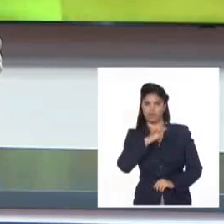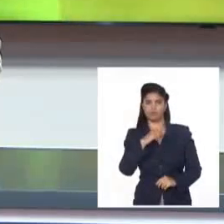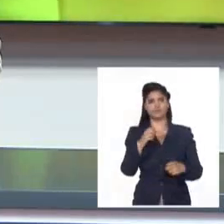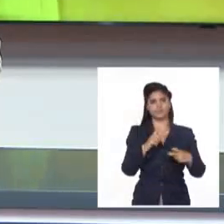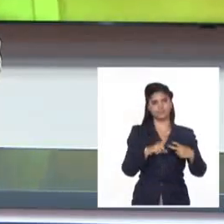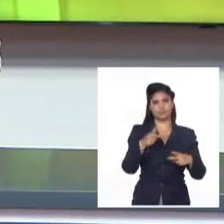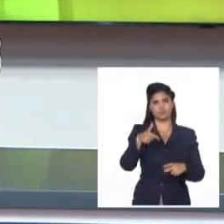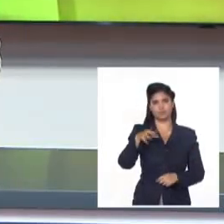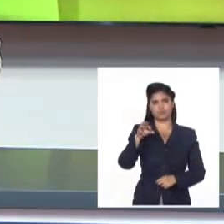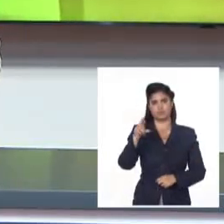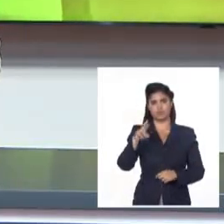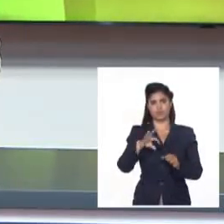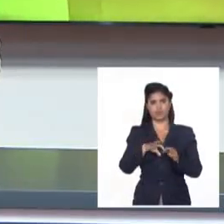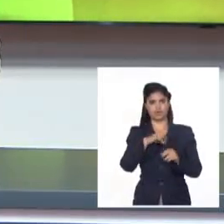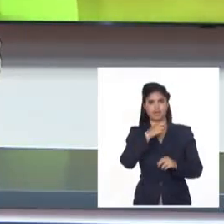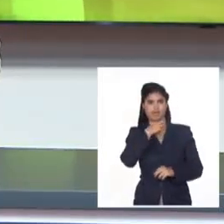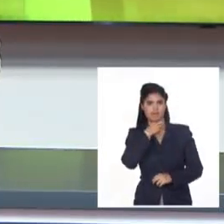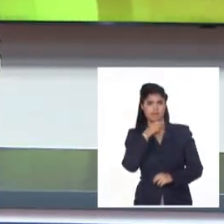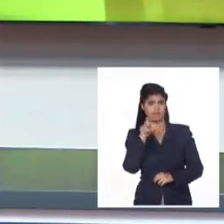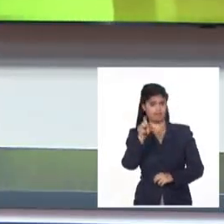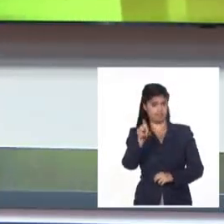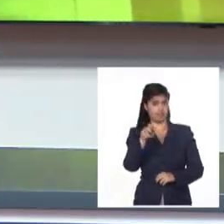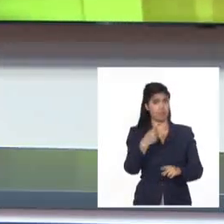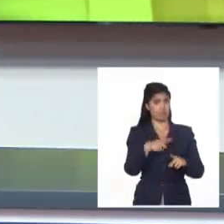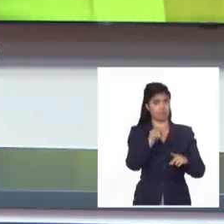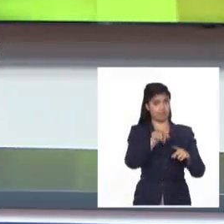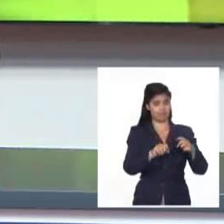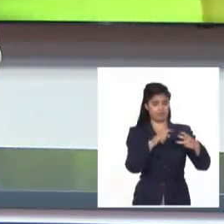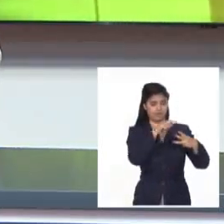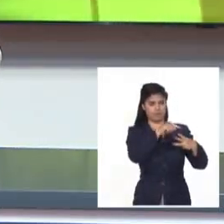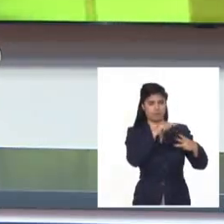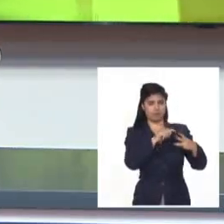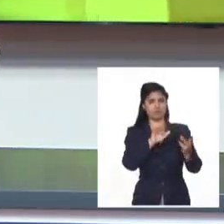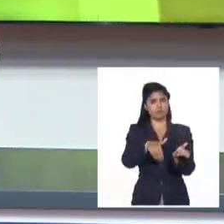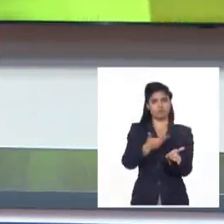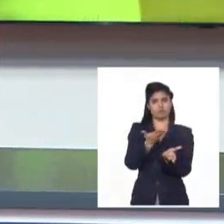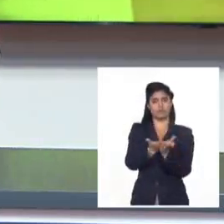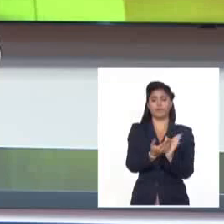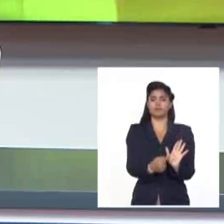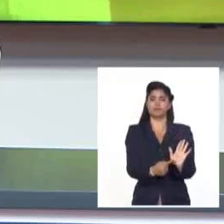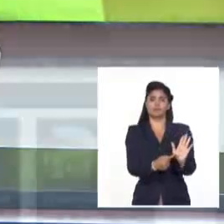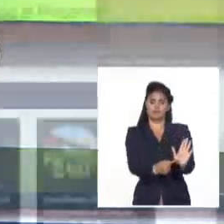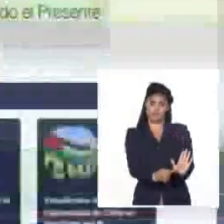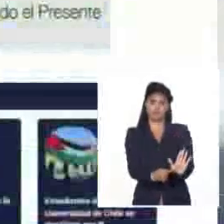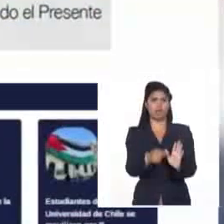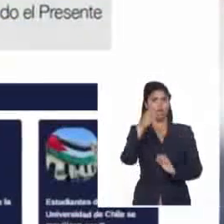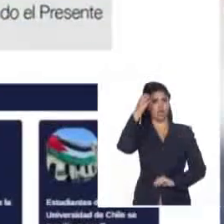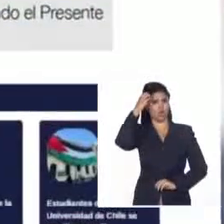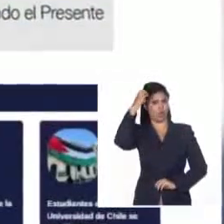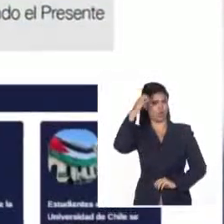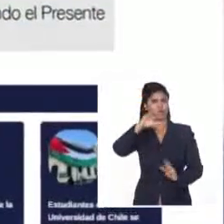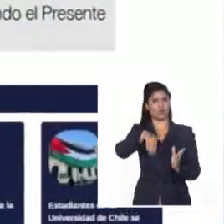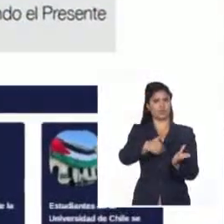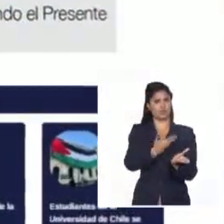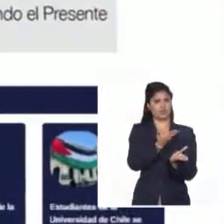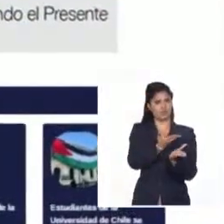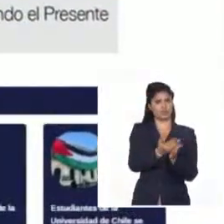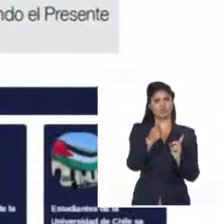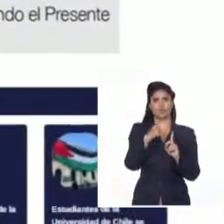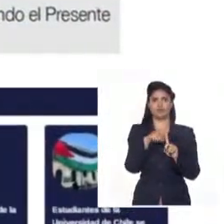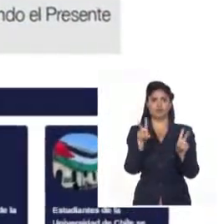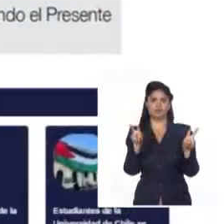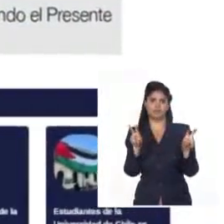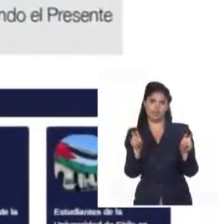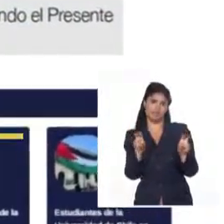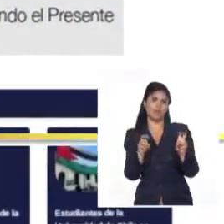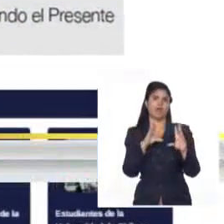Mayanes, sostuvieron el tercer y último debate para presentar sus propuestas de gobierno. Entre los temas abordados estuvieron la migración,